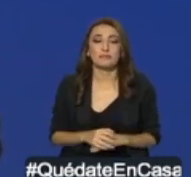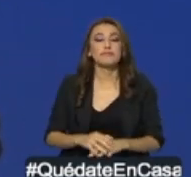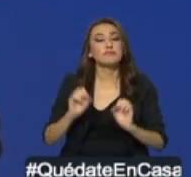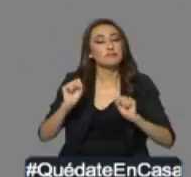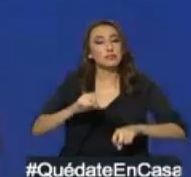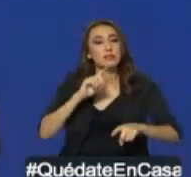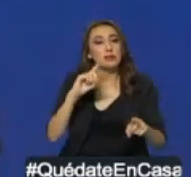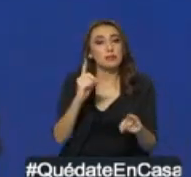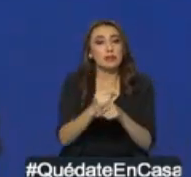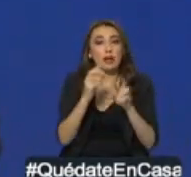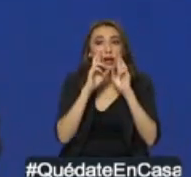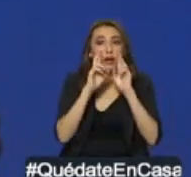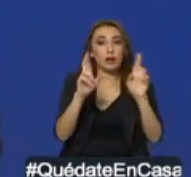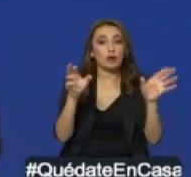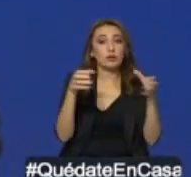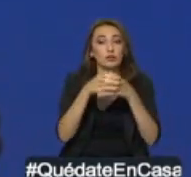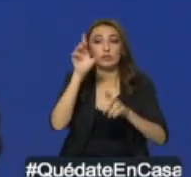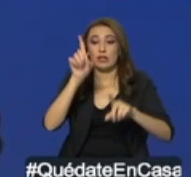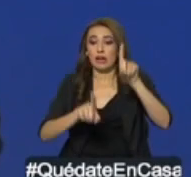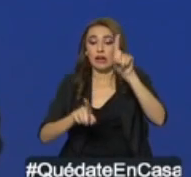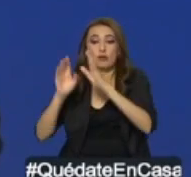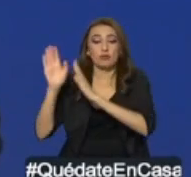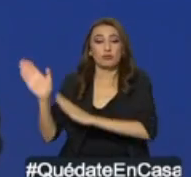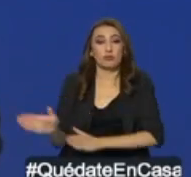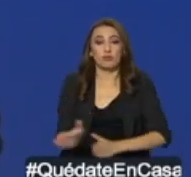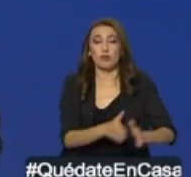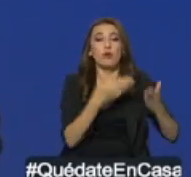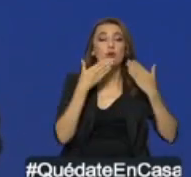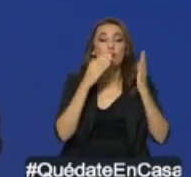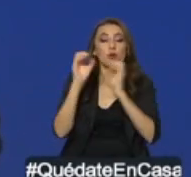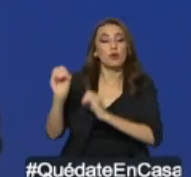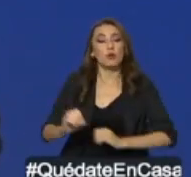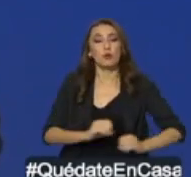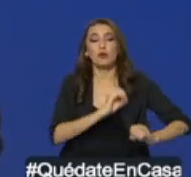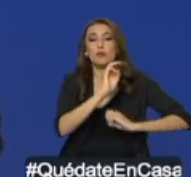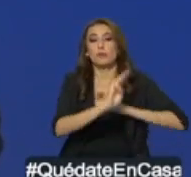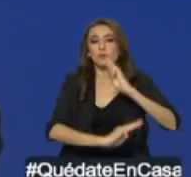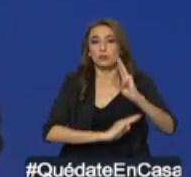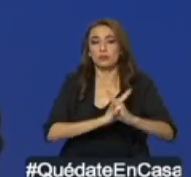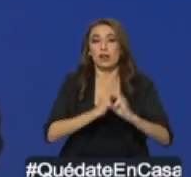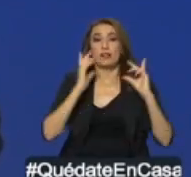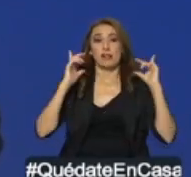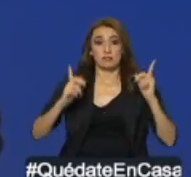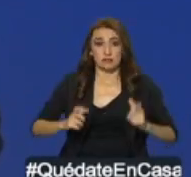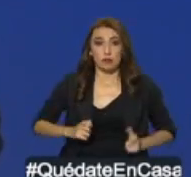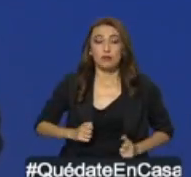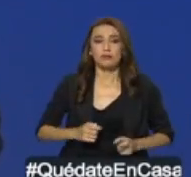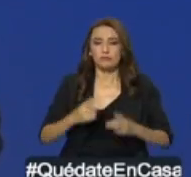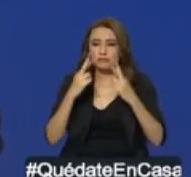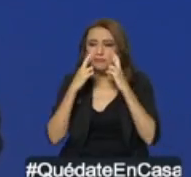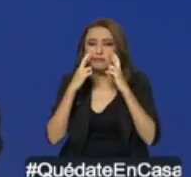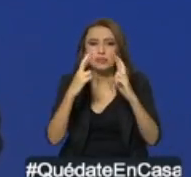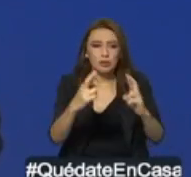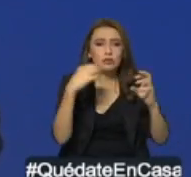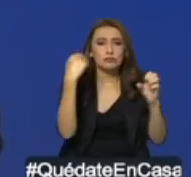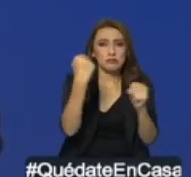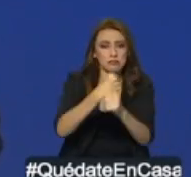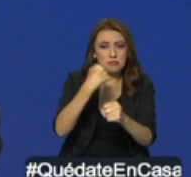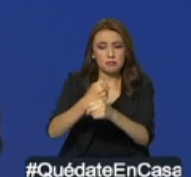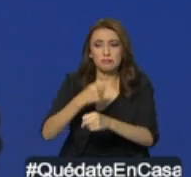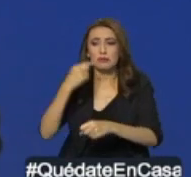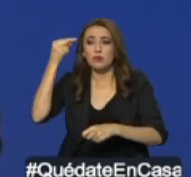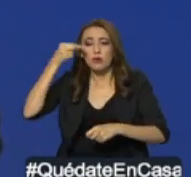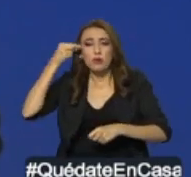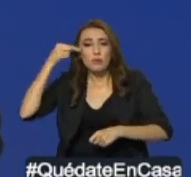reconocido por organismos internacionales como la organización mundial de la salud que destaca las acciones realizadas por el